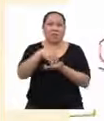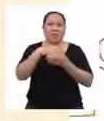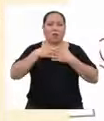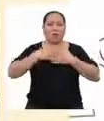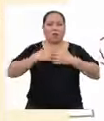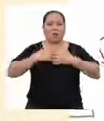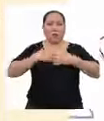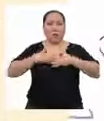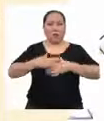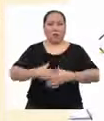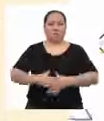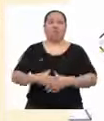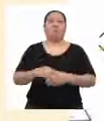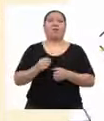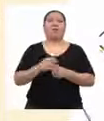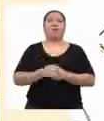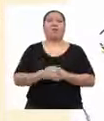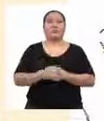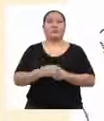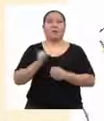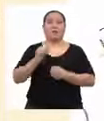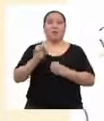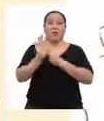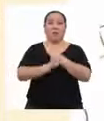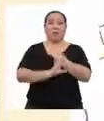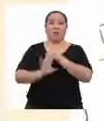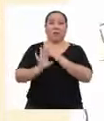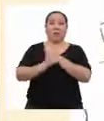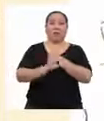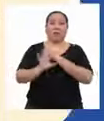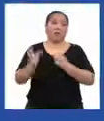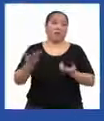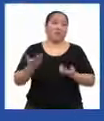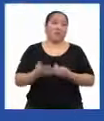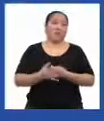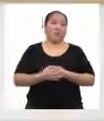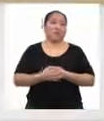sistema inmune, nuestras defensas.